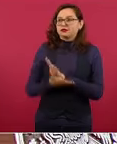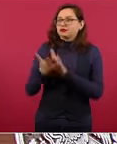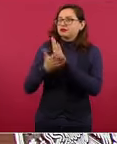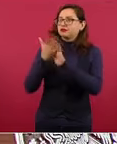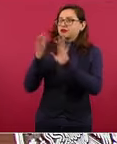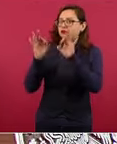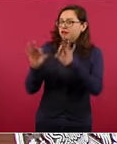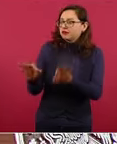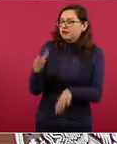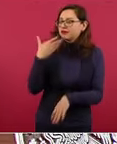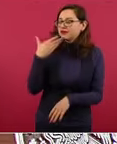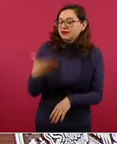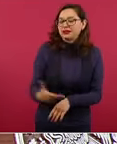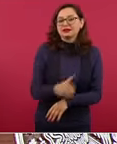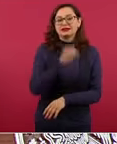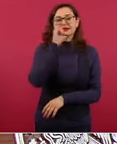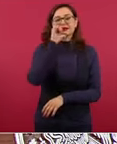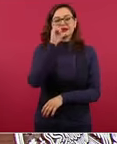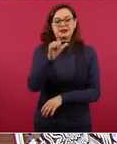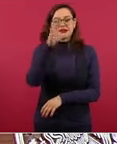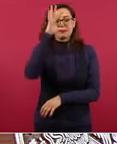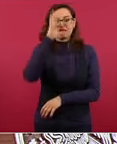y se quedaban con